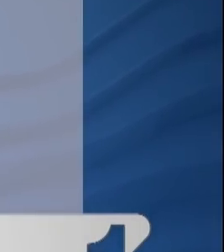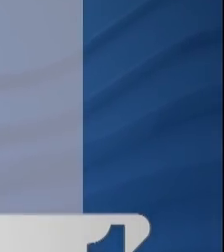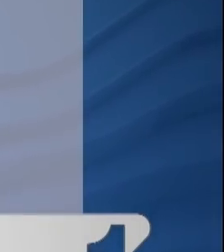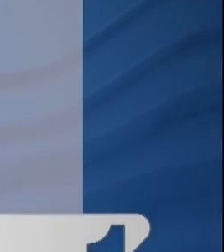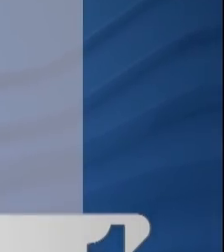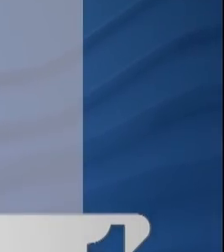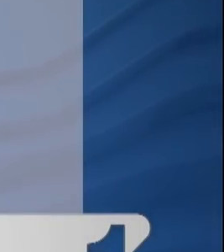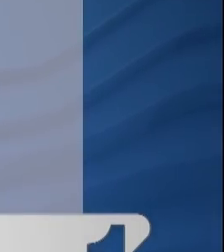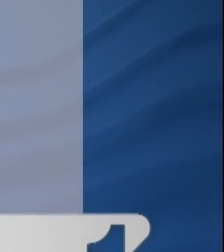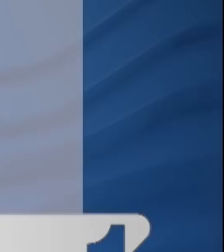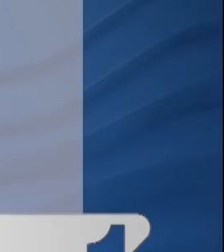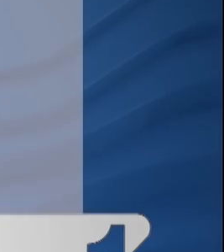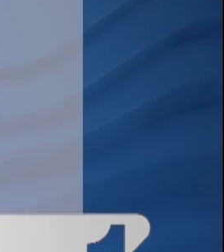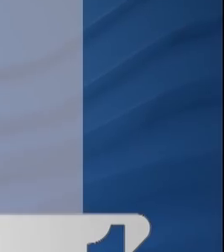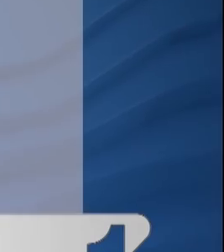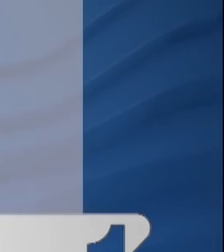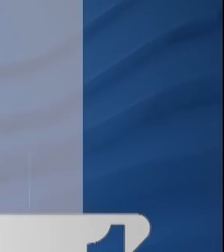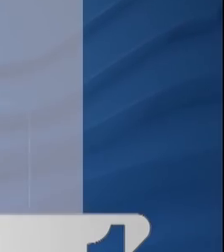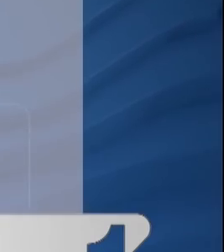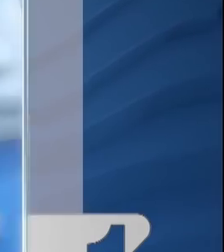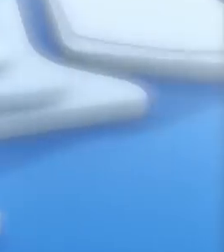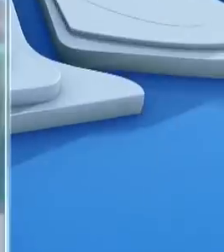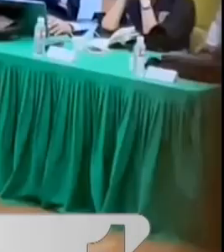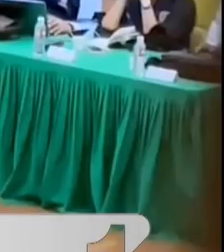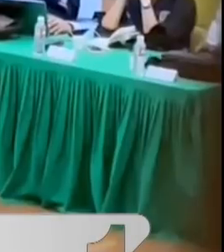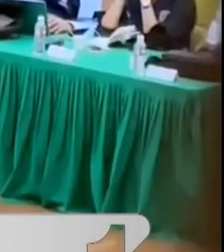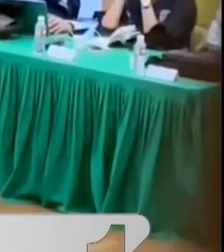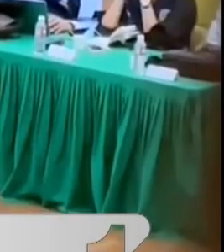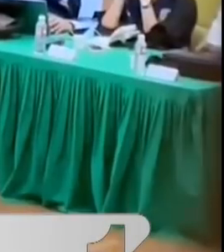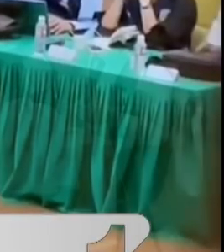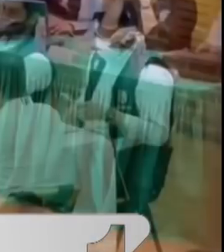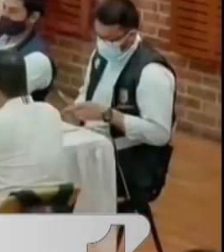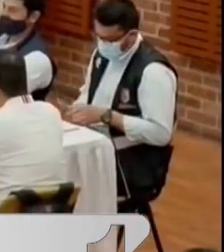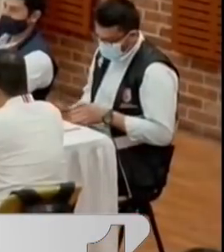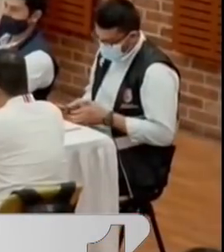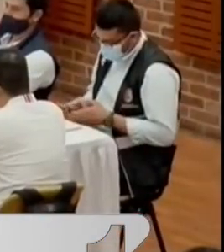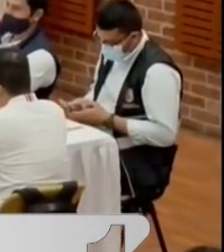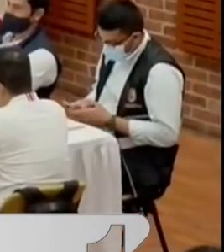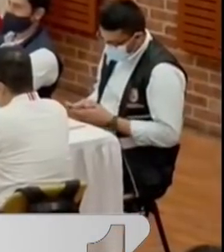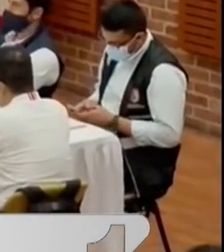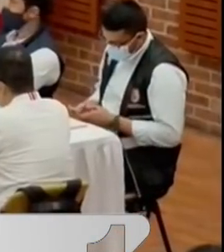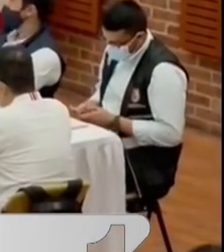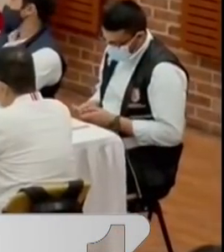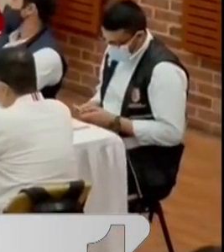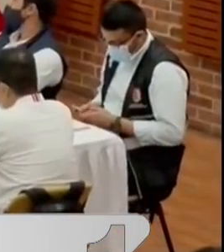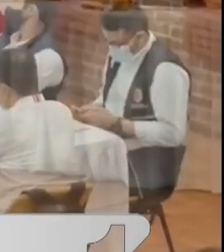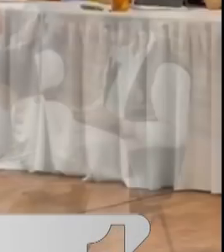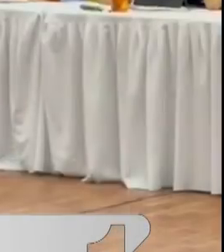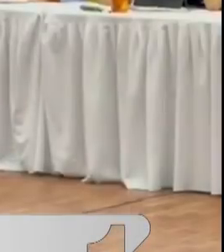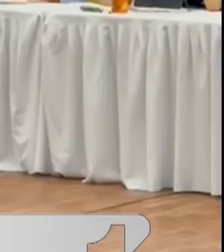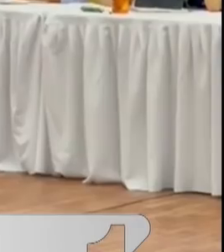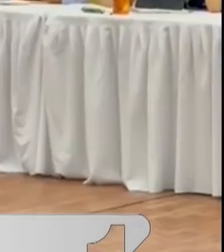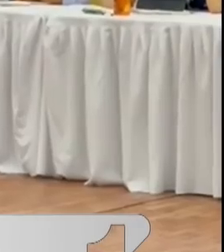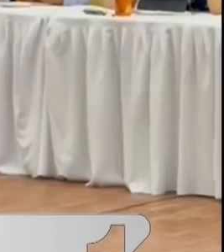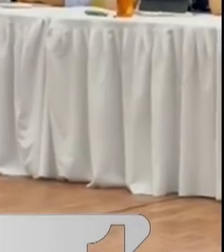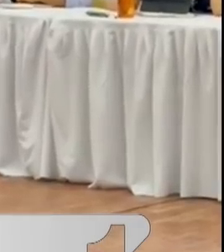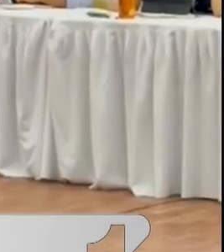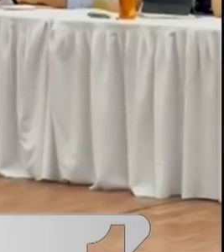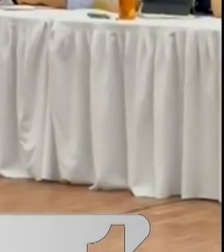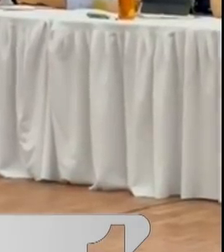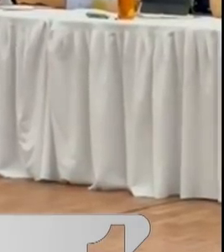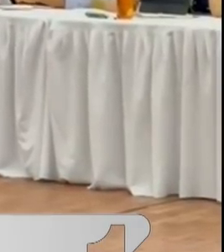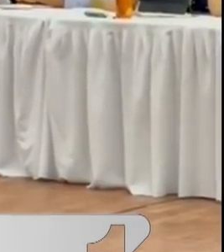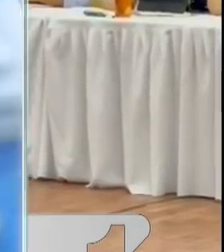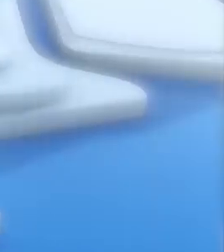Cauca. Gobernadora pide explicaciones. Revolcón en la alcaldía de Cali. ¿Por qué el alcalde le pidió la renuncia a todo